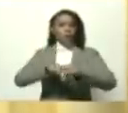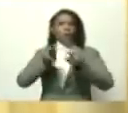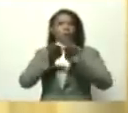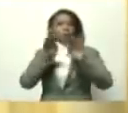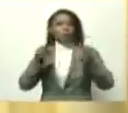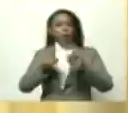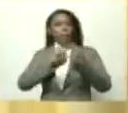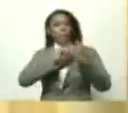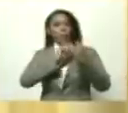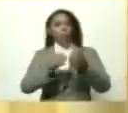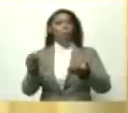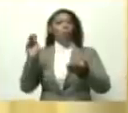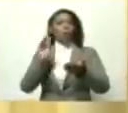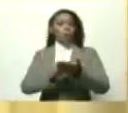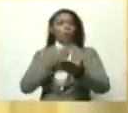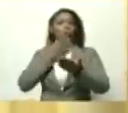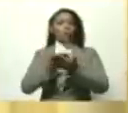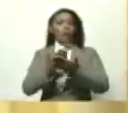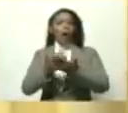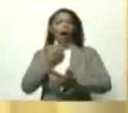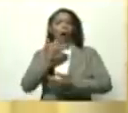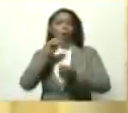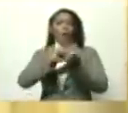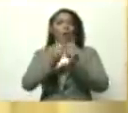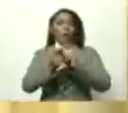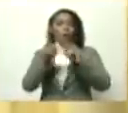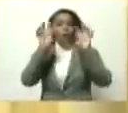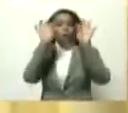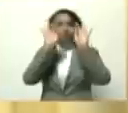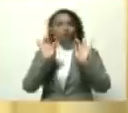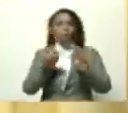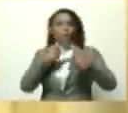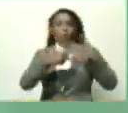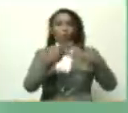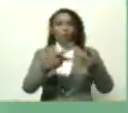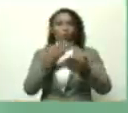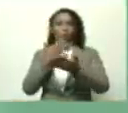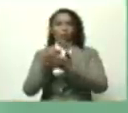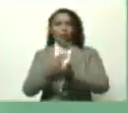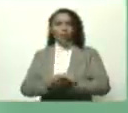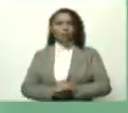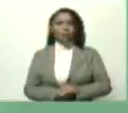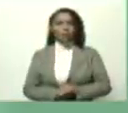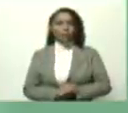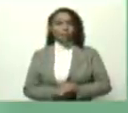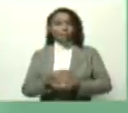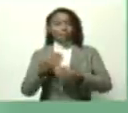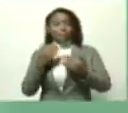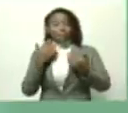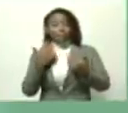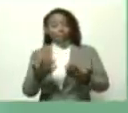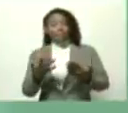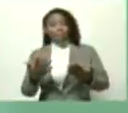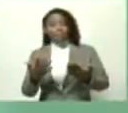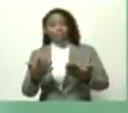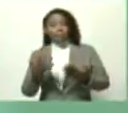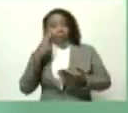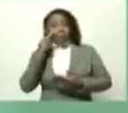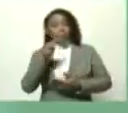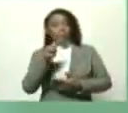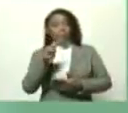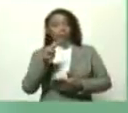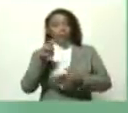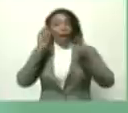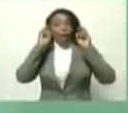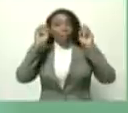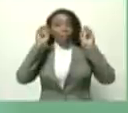Y si de volver, ¿solicitarían algún cambio en el formato del proceso? Muchas gracias. Mire, Andreina, en razón de